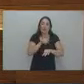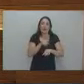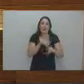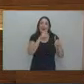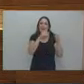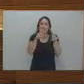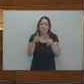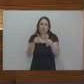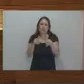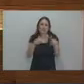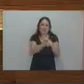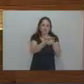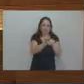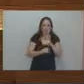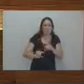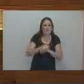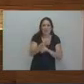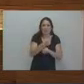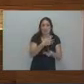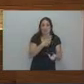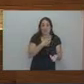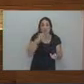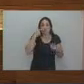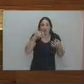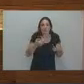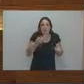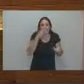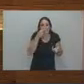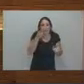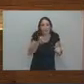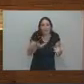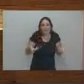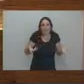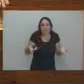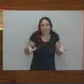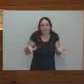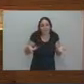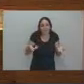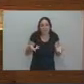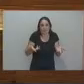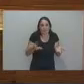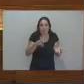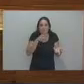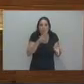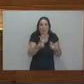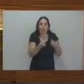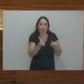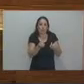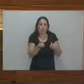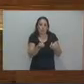asesores se lleve, porque es el grupo que menos interés va a tener, seguramente y por inercia, en controlar el funcionamiento del